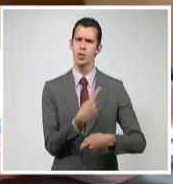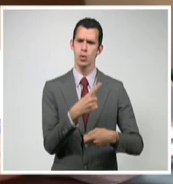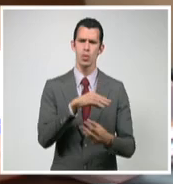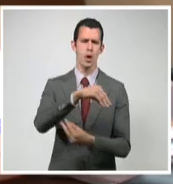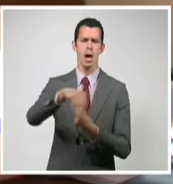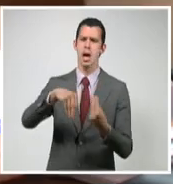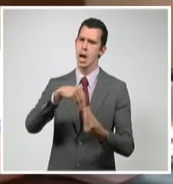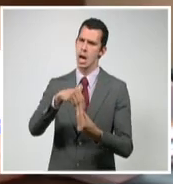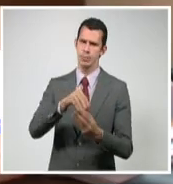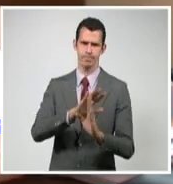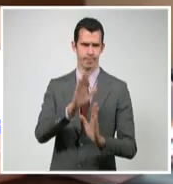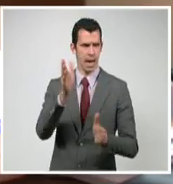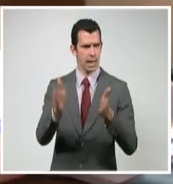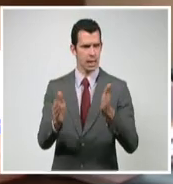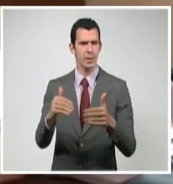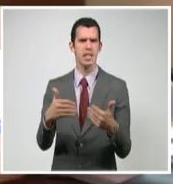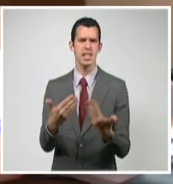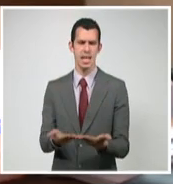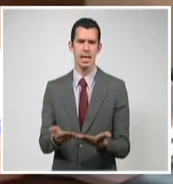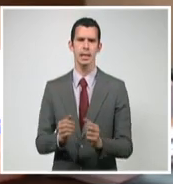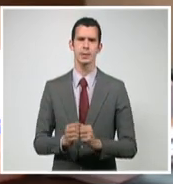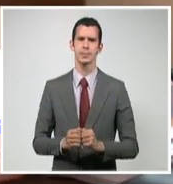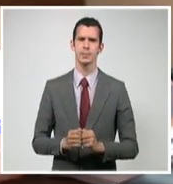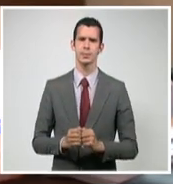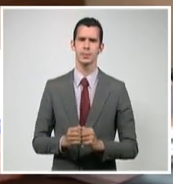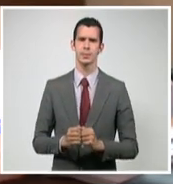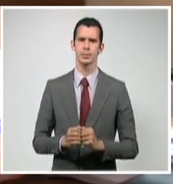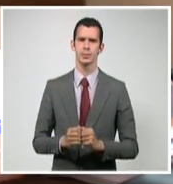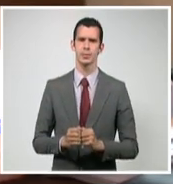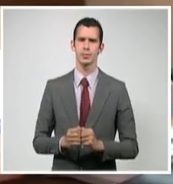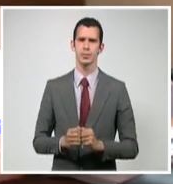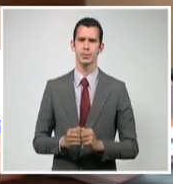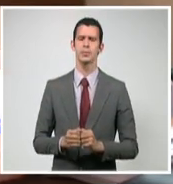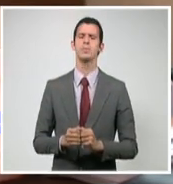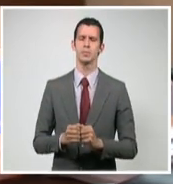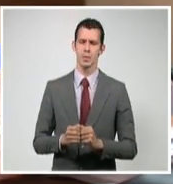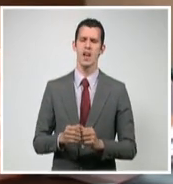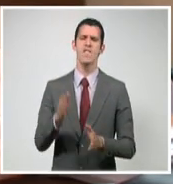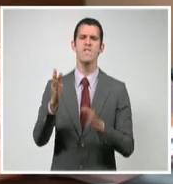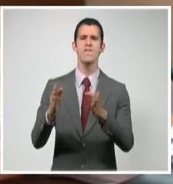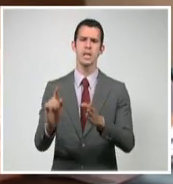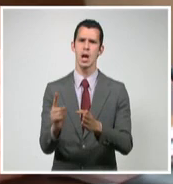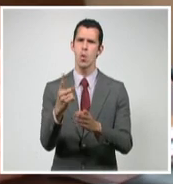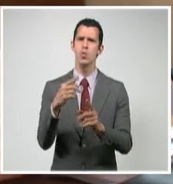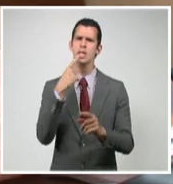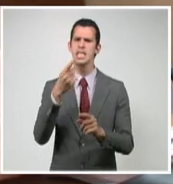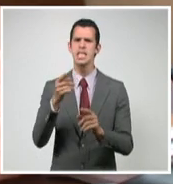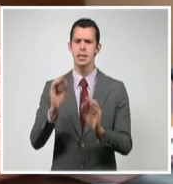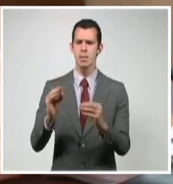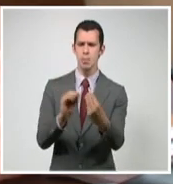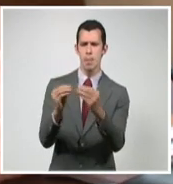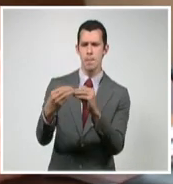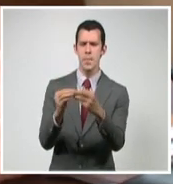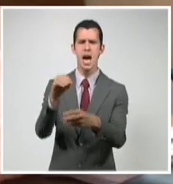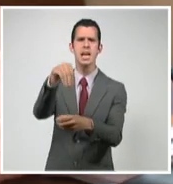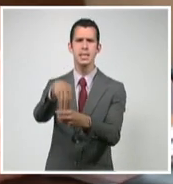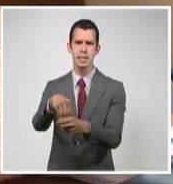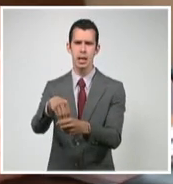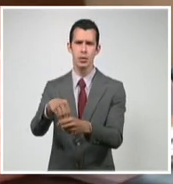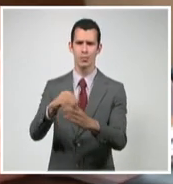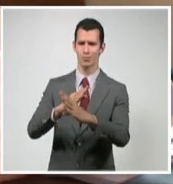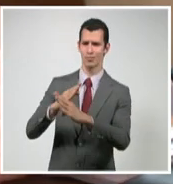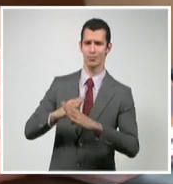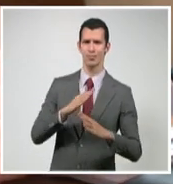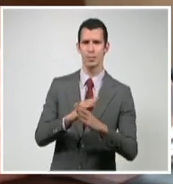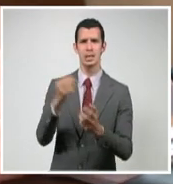a la etapa epidémica en la fase de transmisión autóctona limitada esta era una provincia que se encontraba